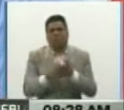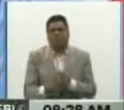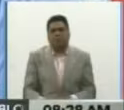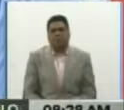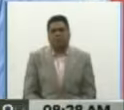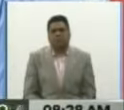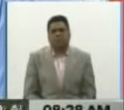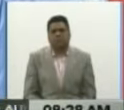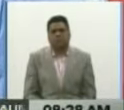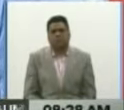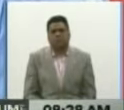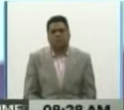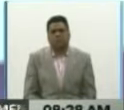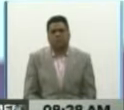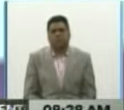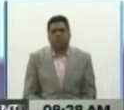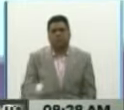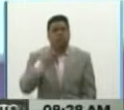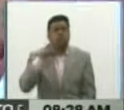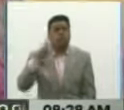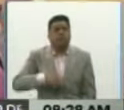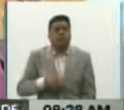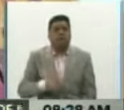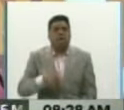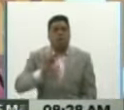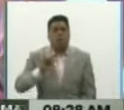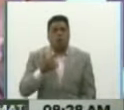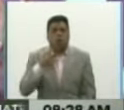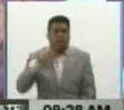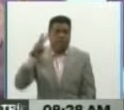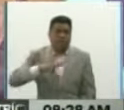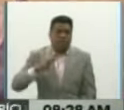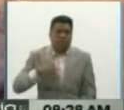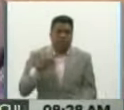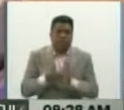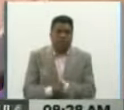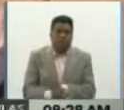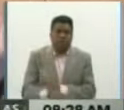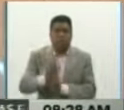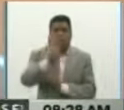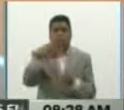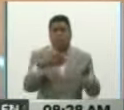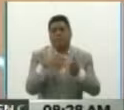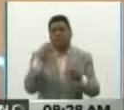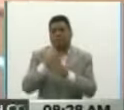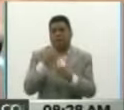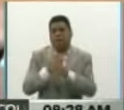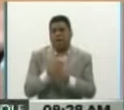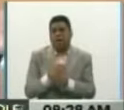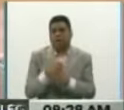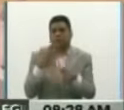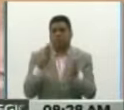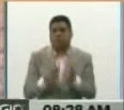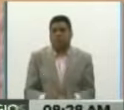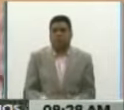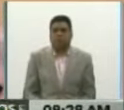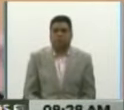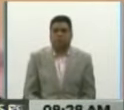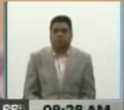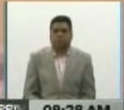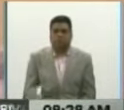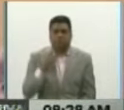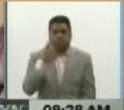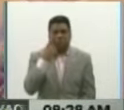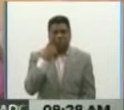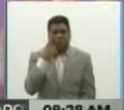bolívares mensual. Bueno, tu realidad, tu ejemplo, es la realidad de otros compañeros también. 4000 trabajadores. De 4000 trabajadores de Empresa Polar. ¿Cuáles son, Vladimir, esos